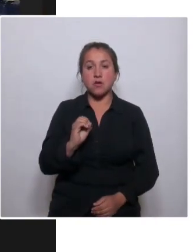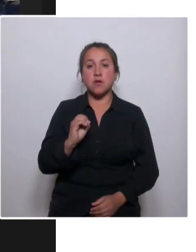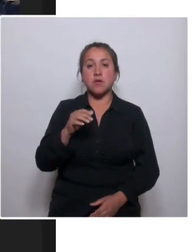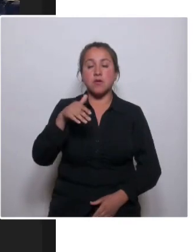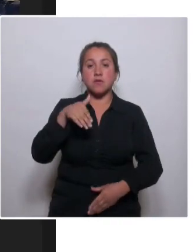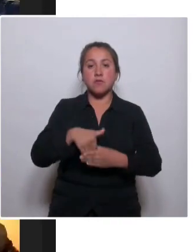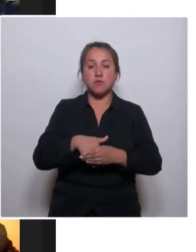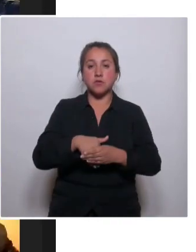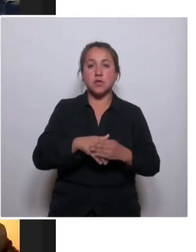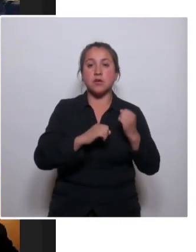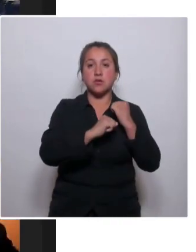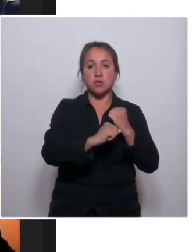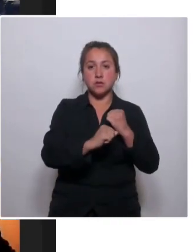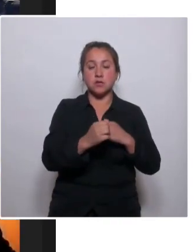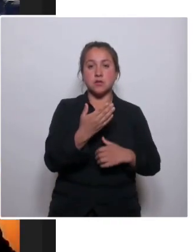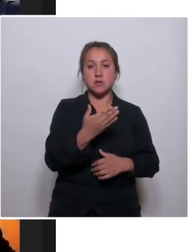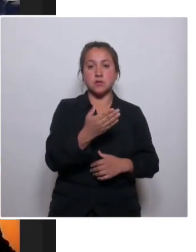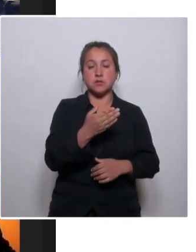señor secretario.